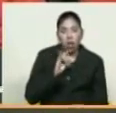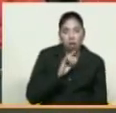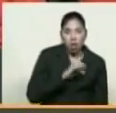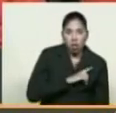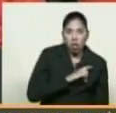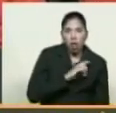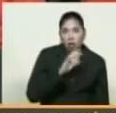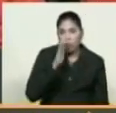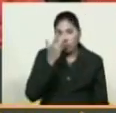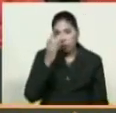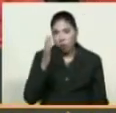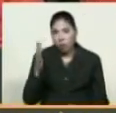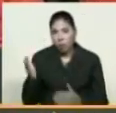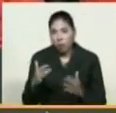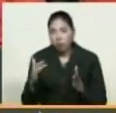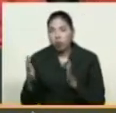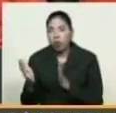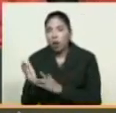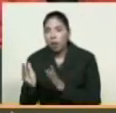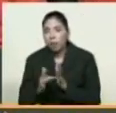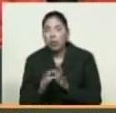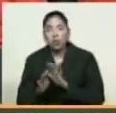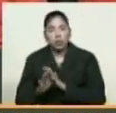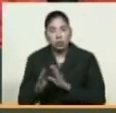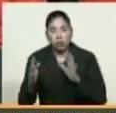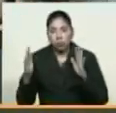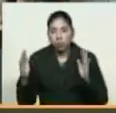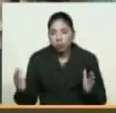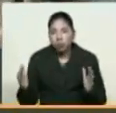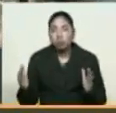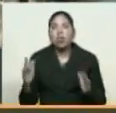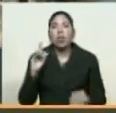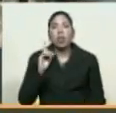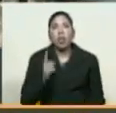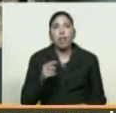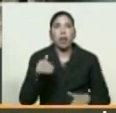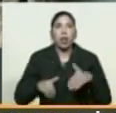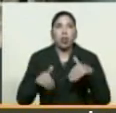Venezuela. Ya están notificados todos los